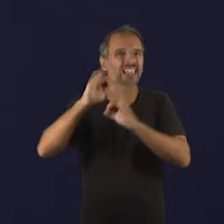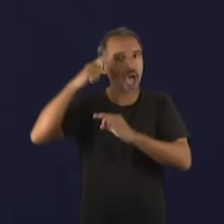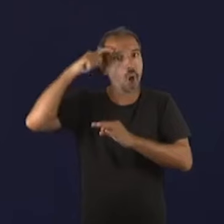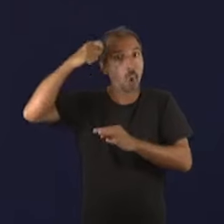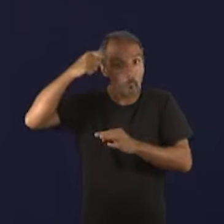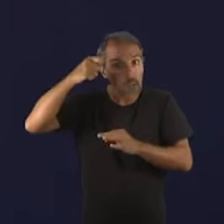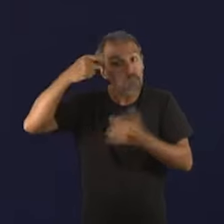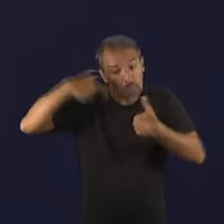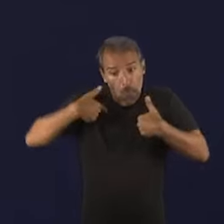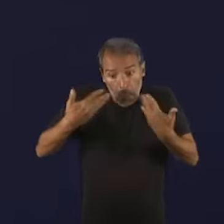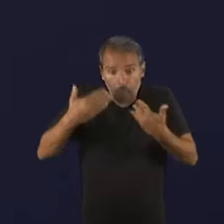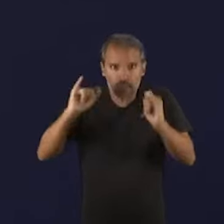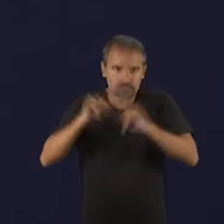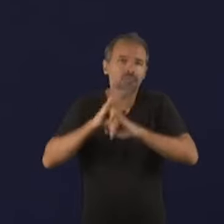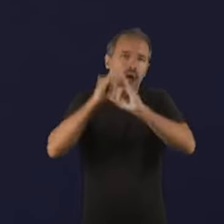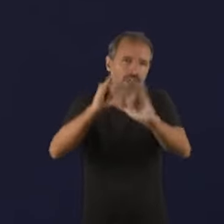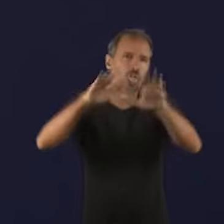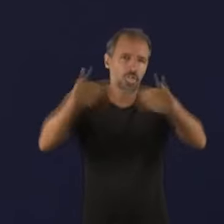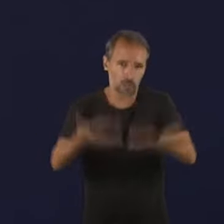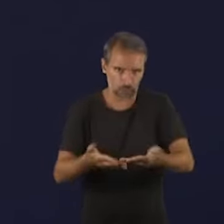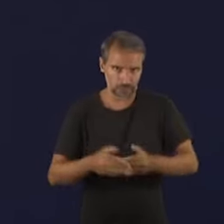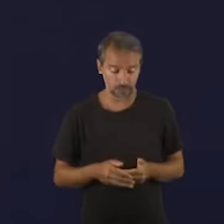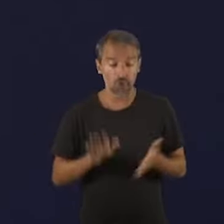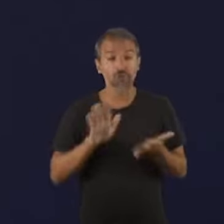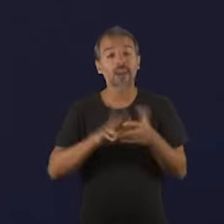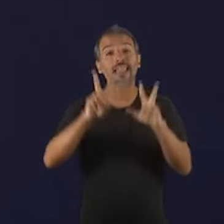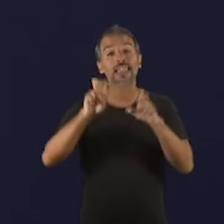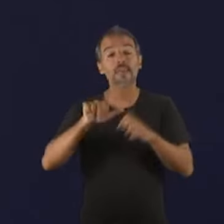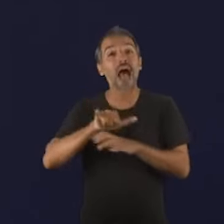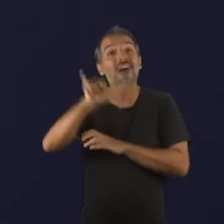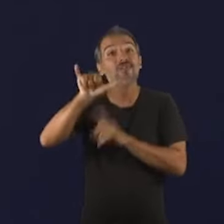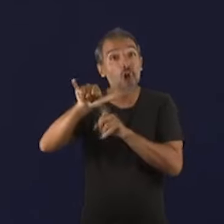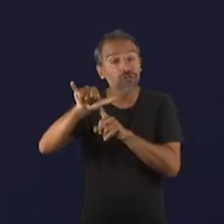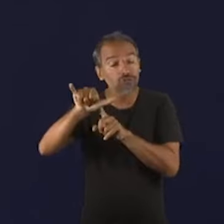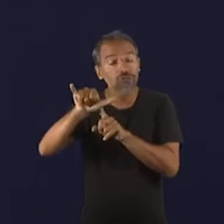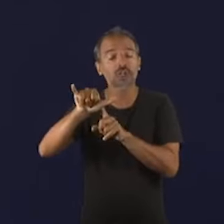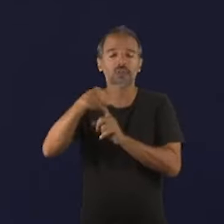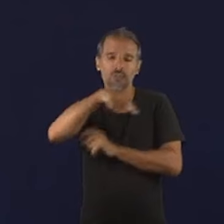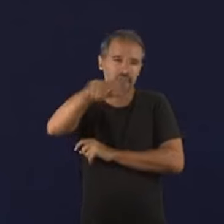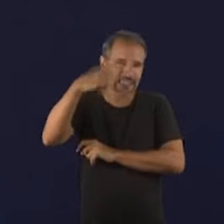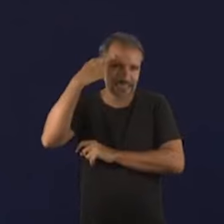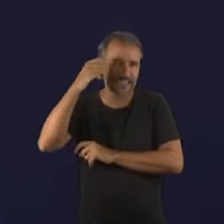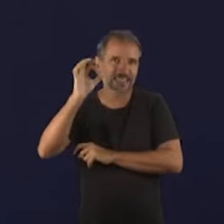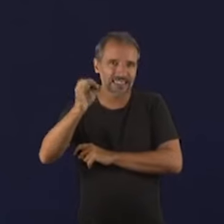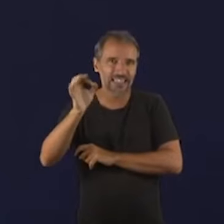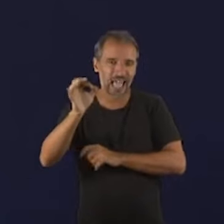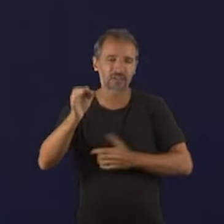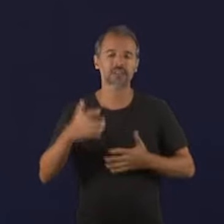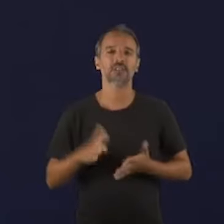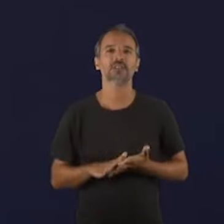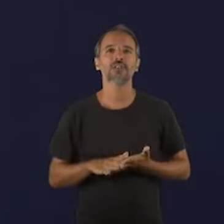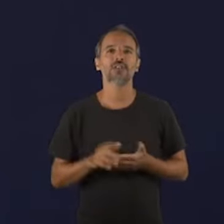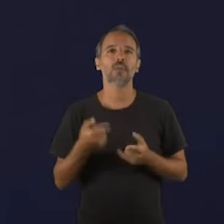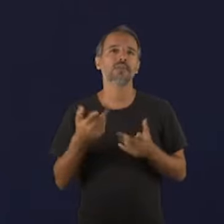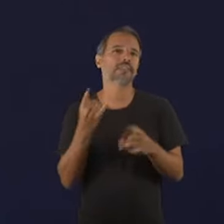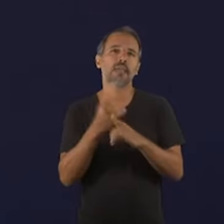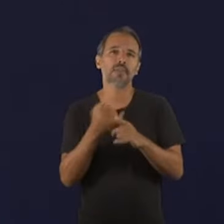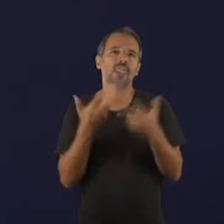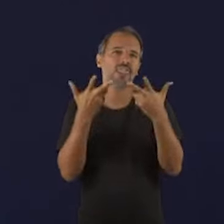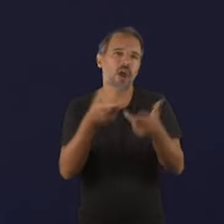permitan comentar lo haré con respecto al avión nosotros ustedes saben y lo he ejemplificado